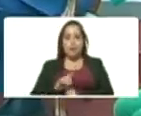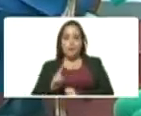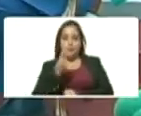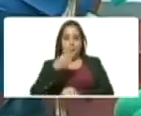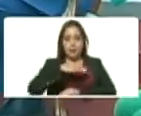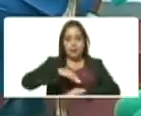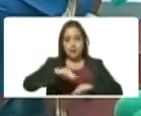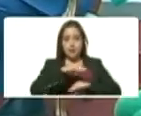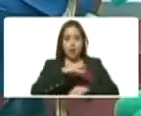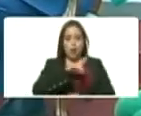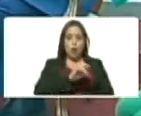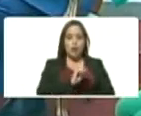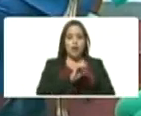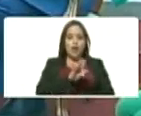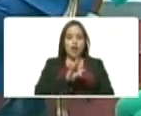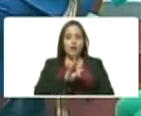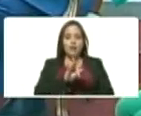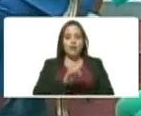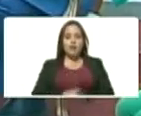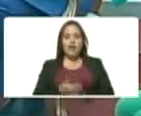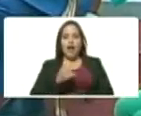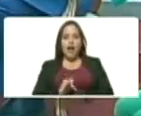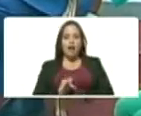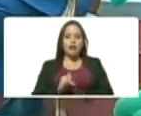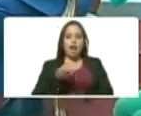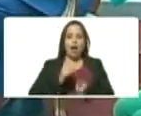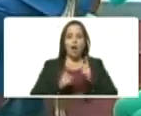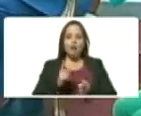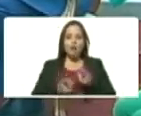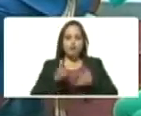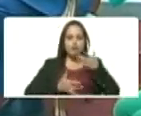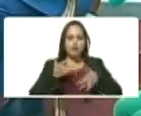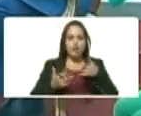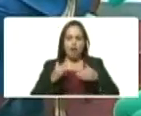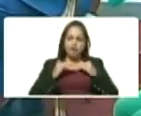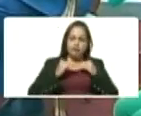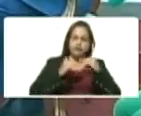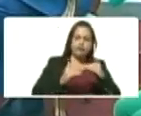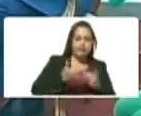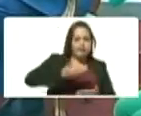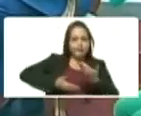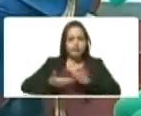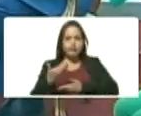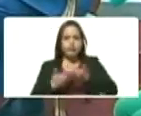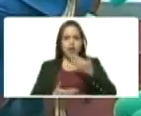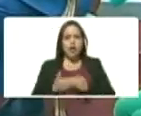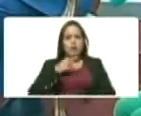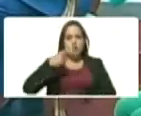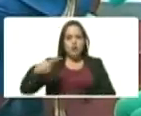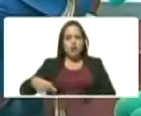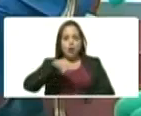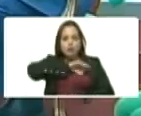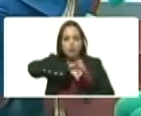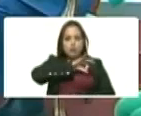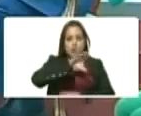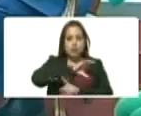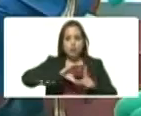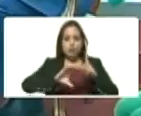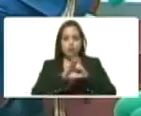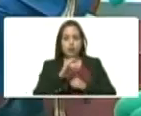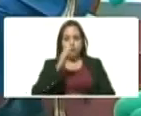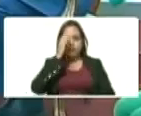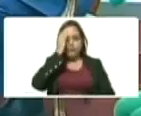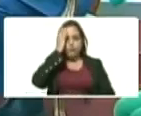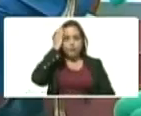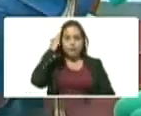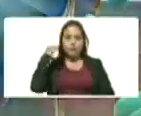Ralph González han mantenido una dinámica y sostenida relación de intercambio político, social, cultural, basado en